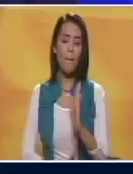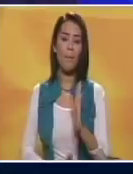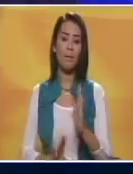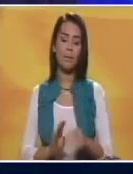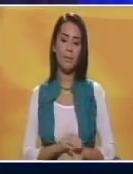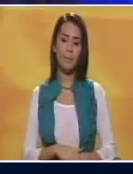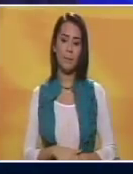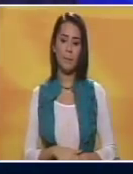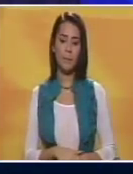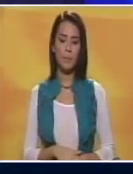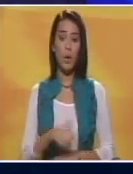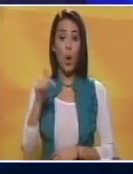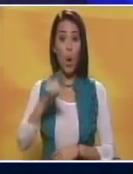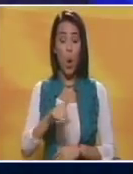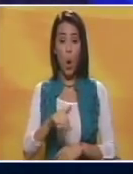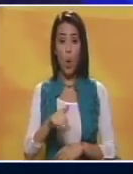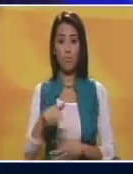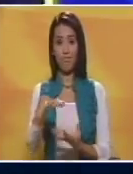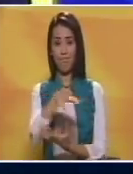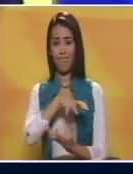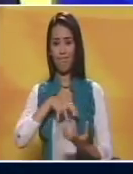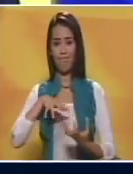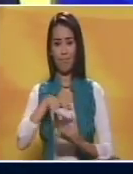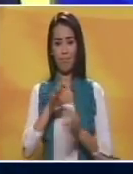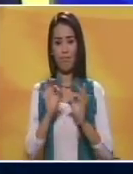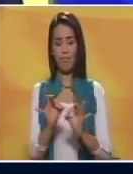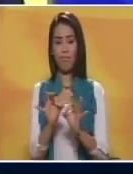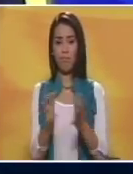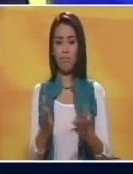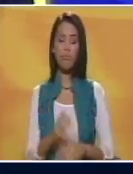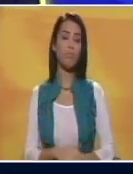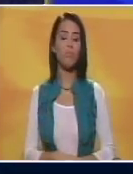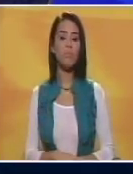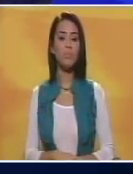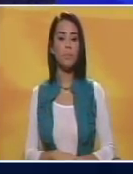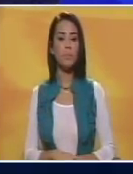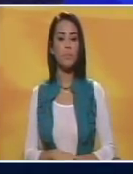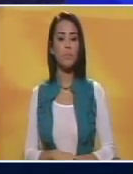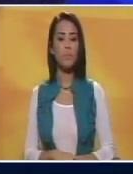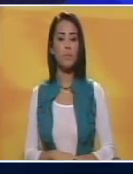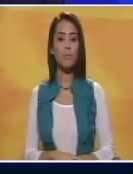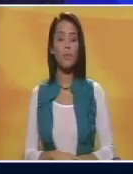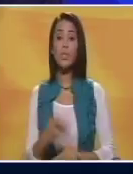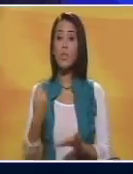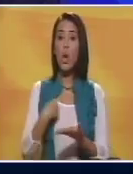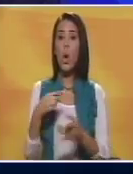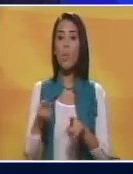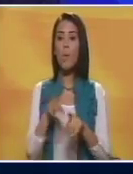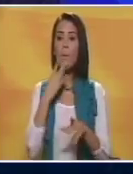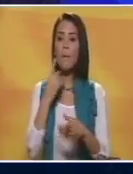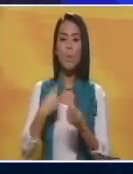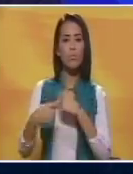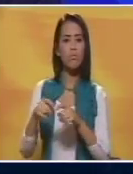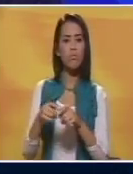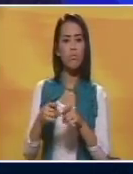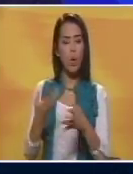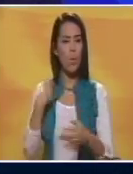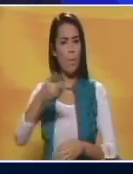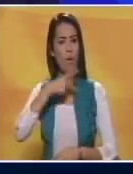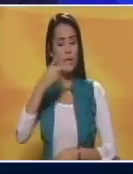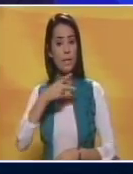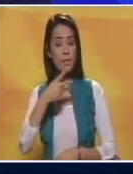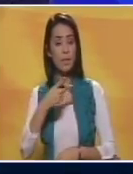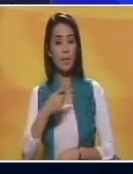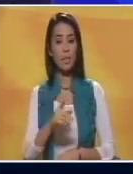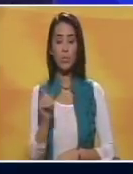parte del industria. Hoy tenemos un caos especial, el embargo de ConocoPhillips, ojo, y no nos están embargando por cuestiones políticas, nos están embargando porque